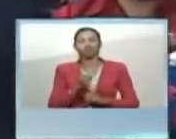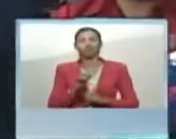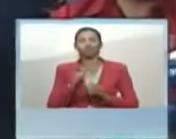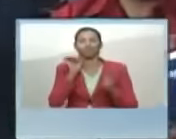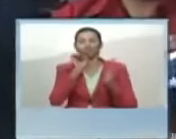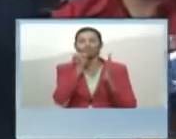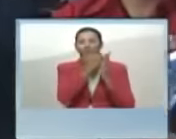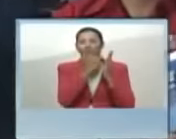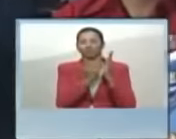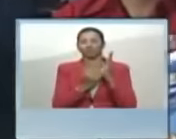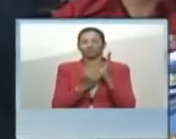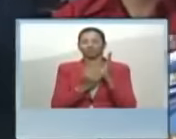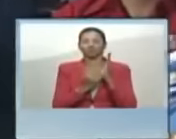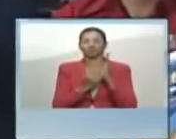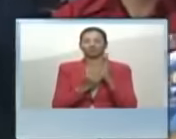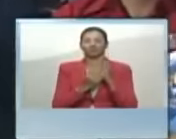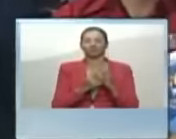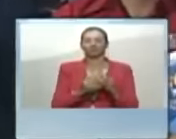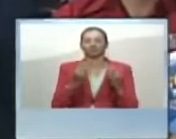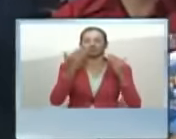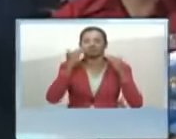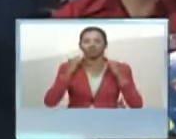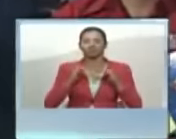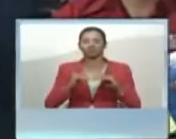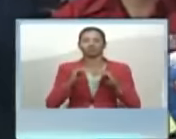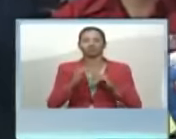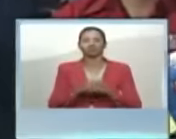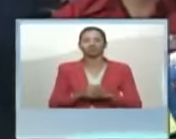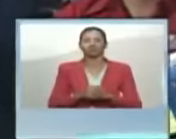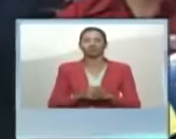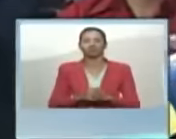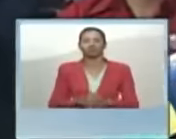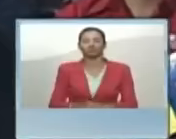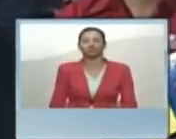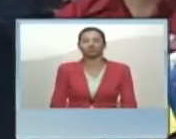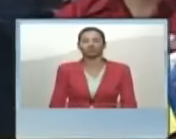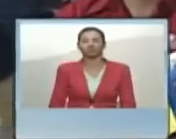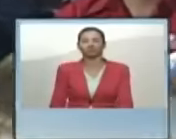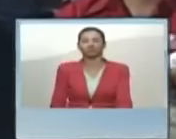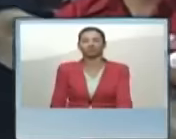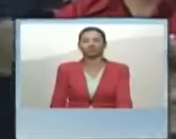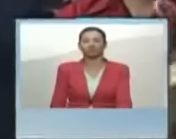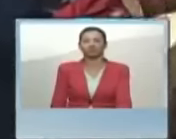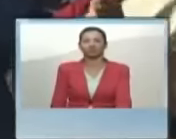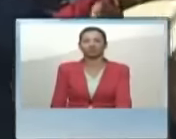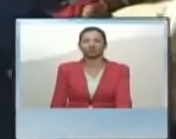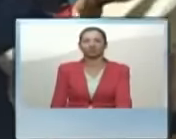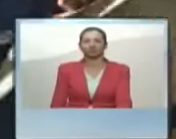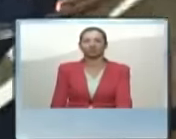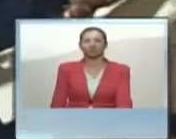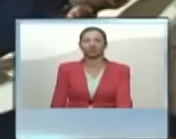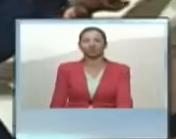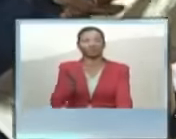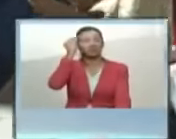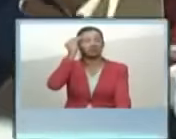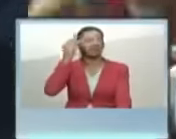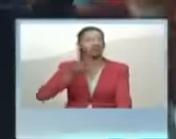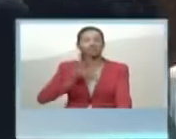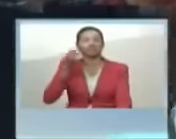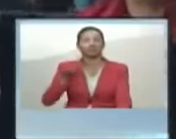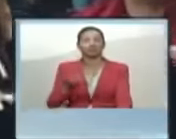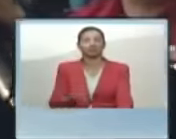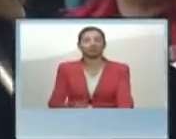los acuerdos en lo político. Otro, muy importante, presidente, nosotros siempre pensamos en